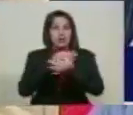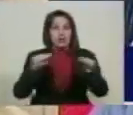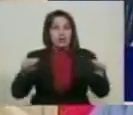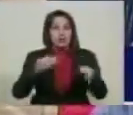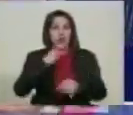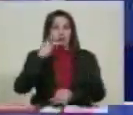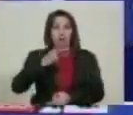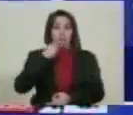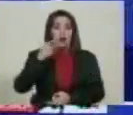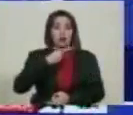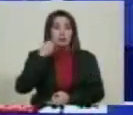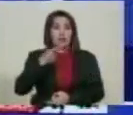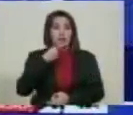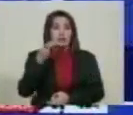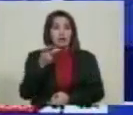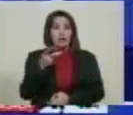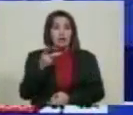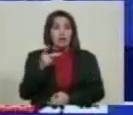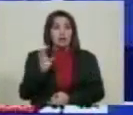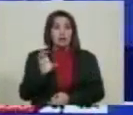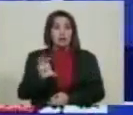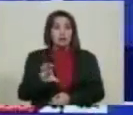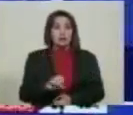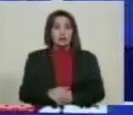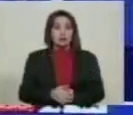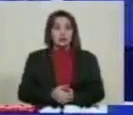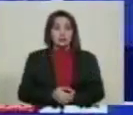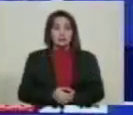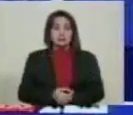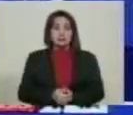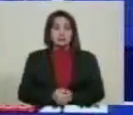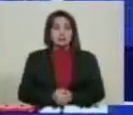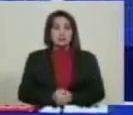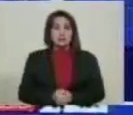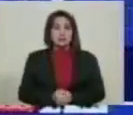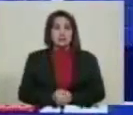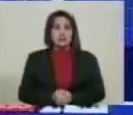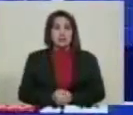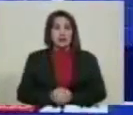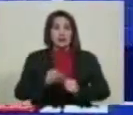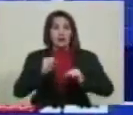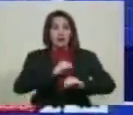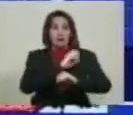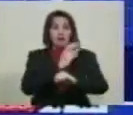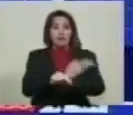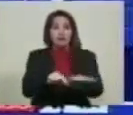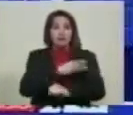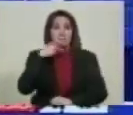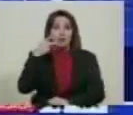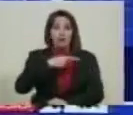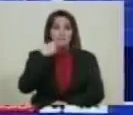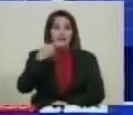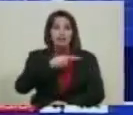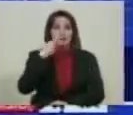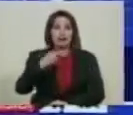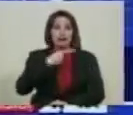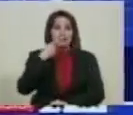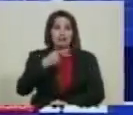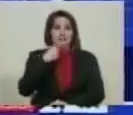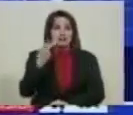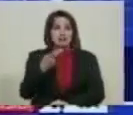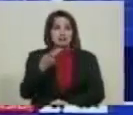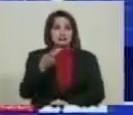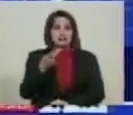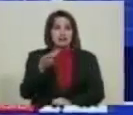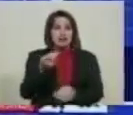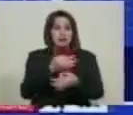política de nuestro partido, de nuestras fuerzas políticas, de nuestro liderazgo, con la calidad de